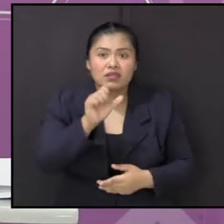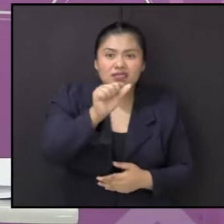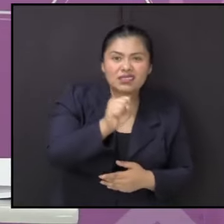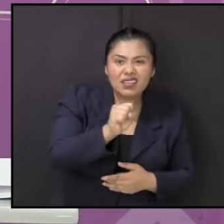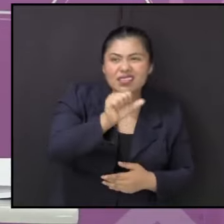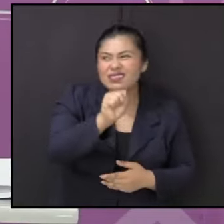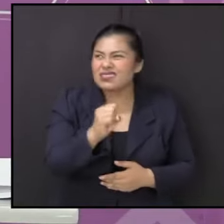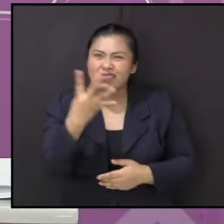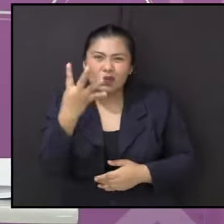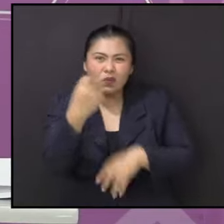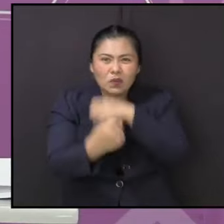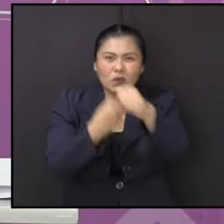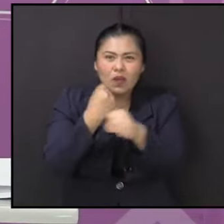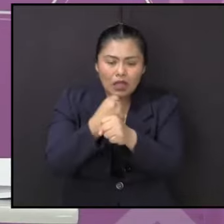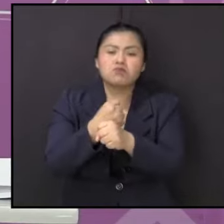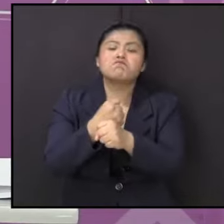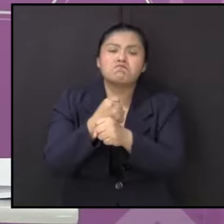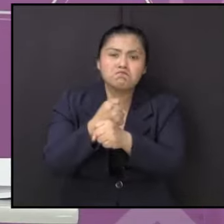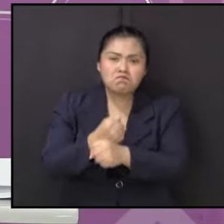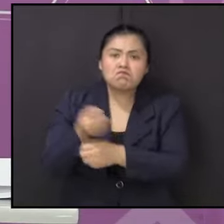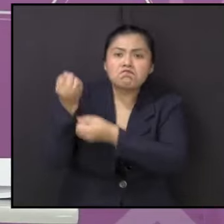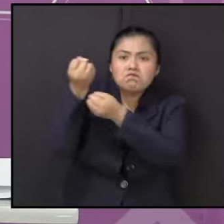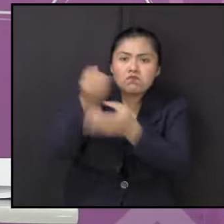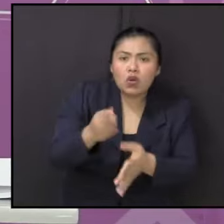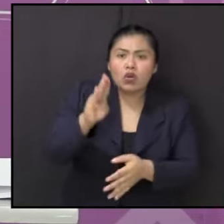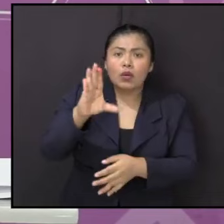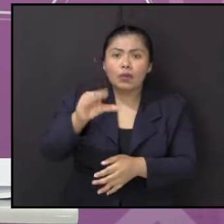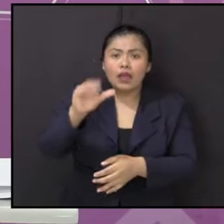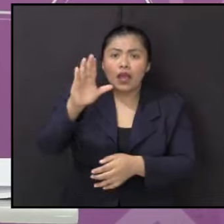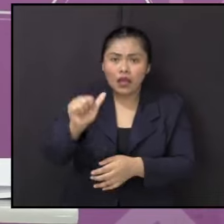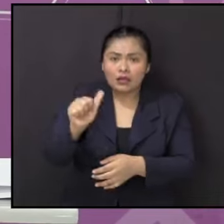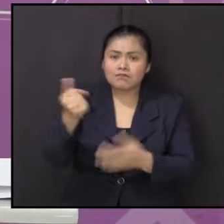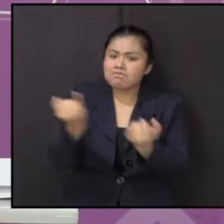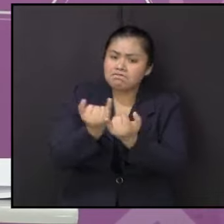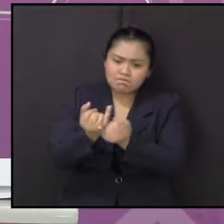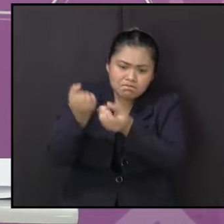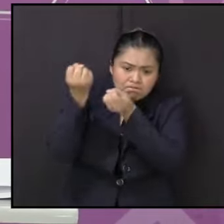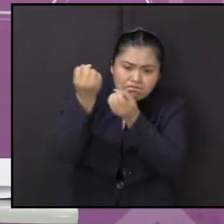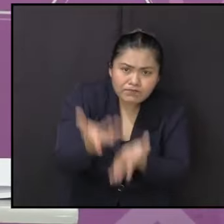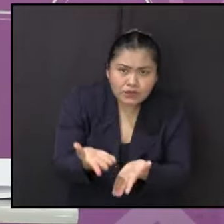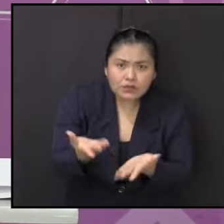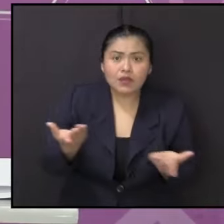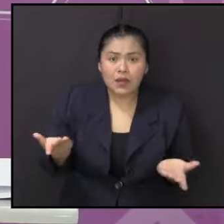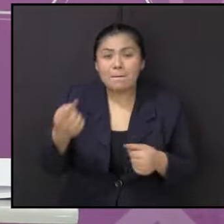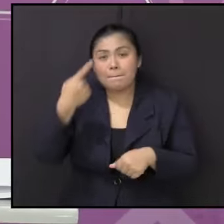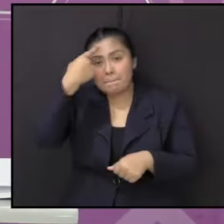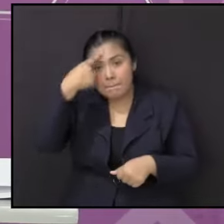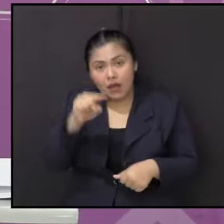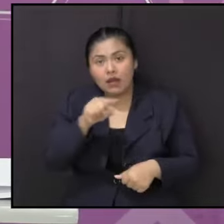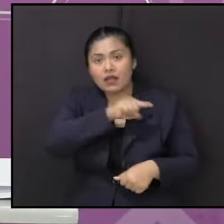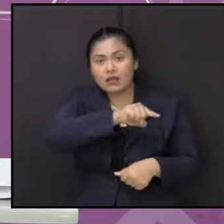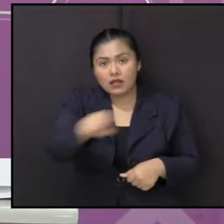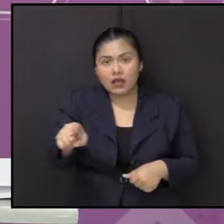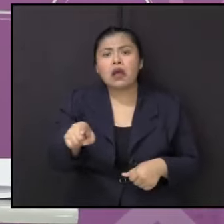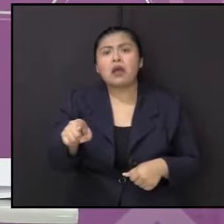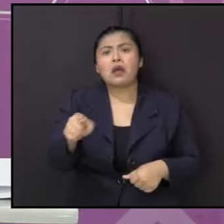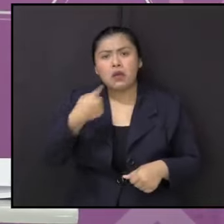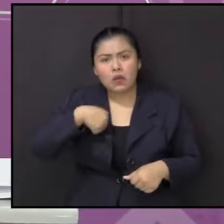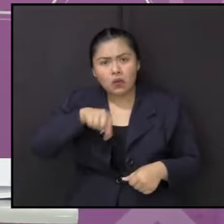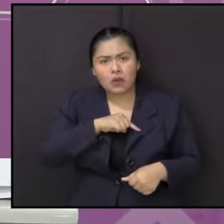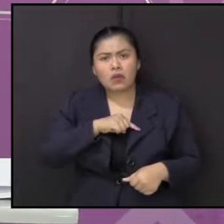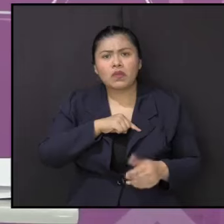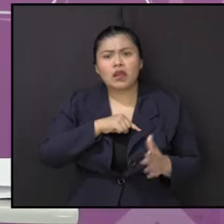nuevamente lo que reiteramos es esto: al poder aumentarse y ampliar el derecho a una cobertura y meterlo a una normatividad como es nuestra Carta